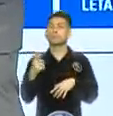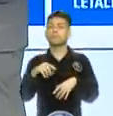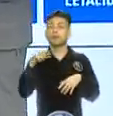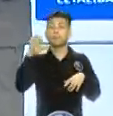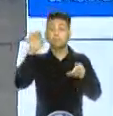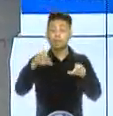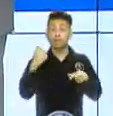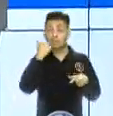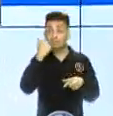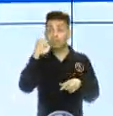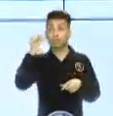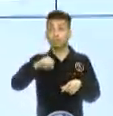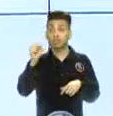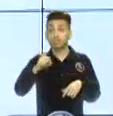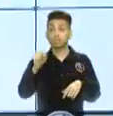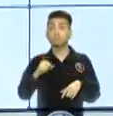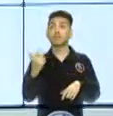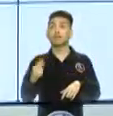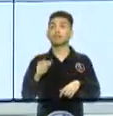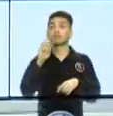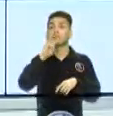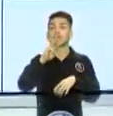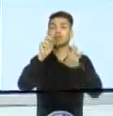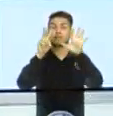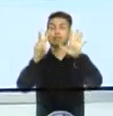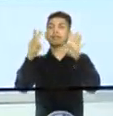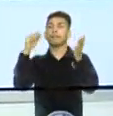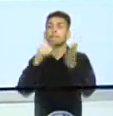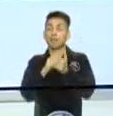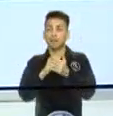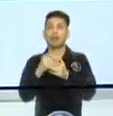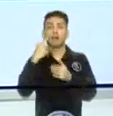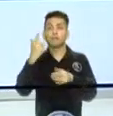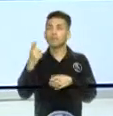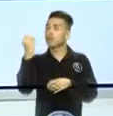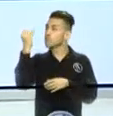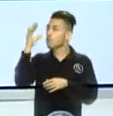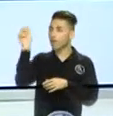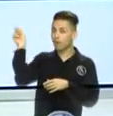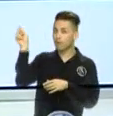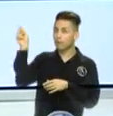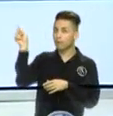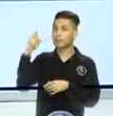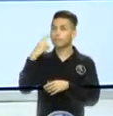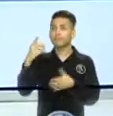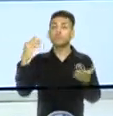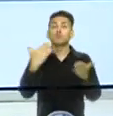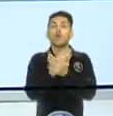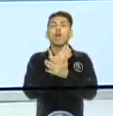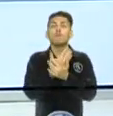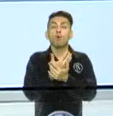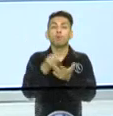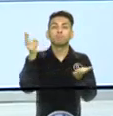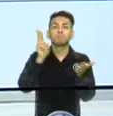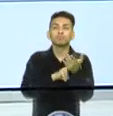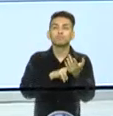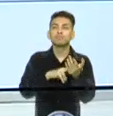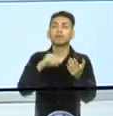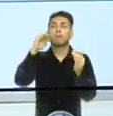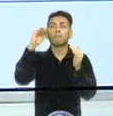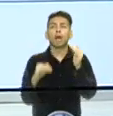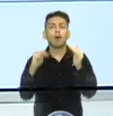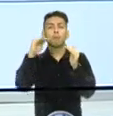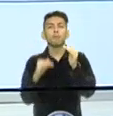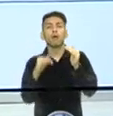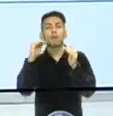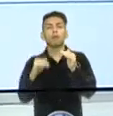que han ido sumando a diario. Recordemos que este número de los nuevos positivos, 285, es bajo porque